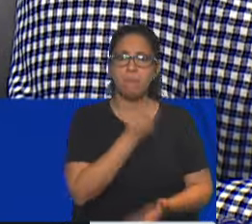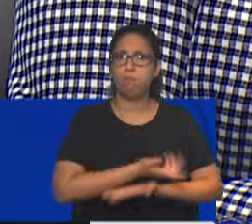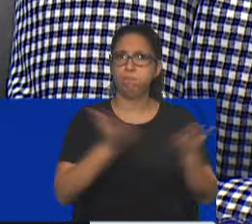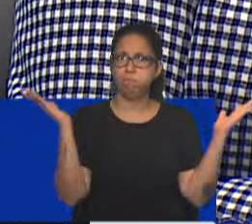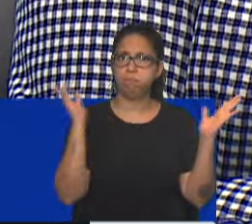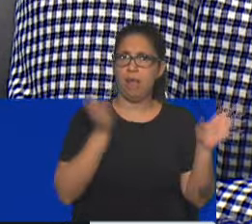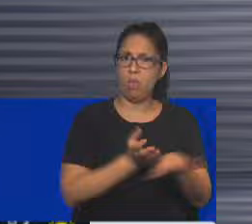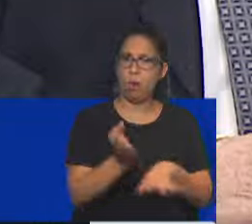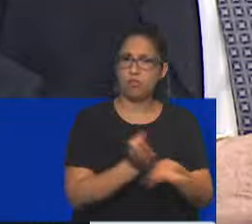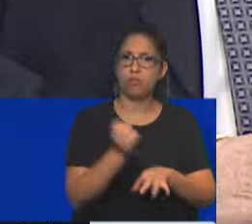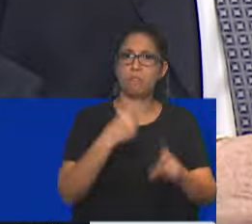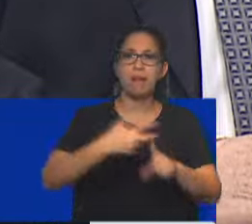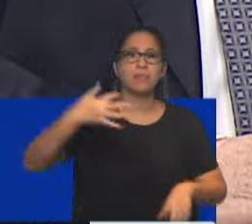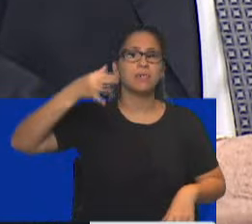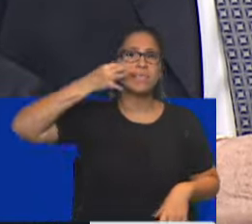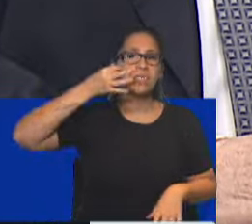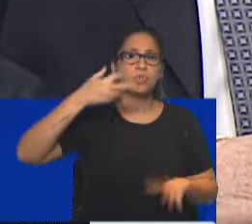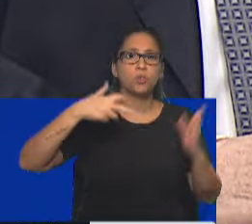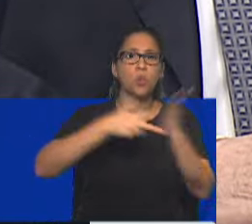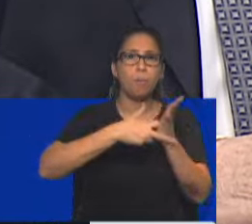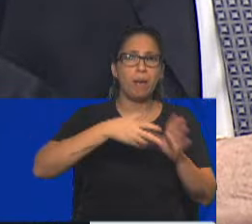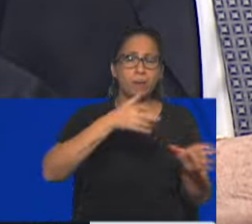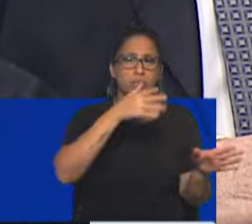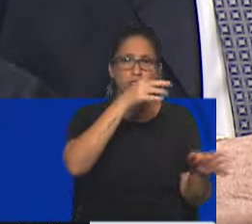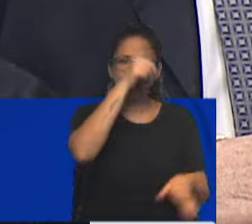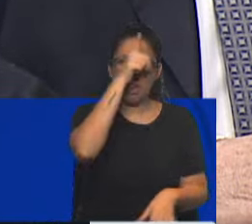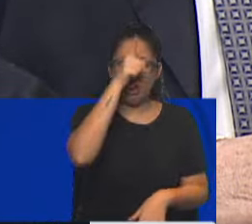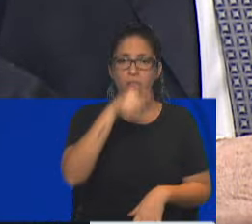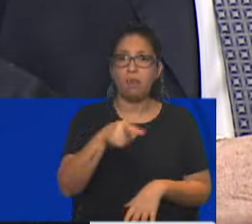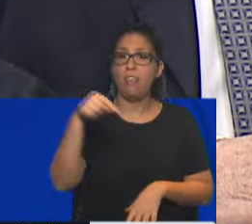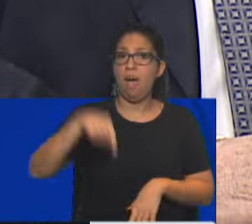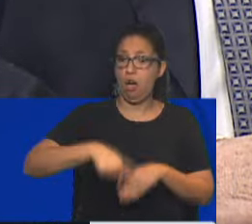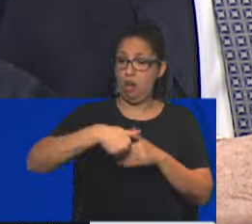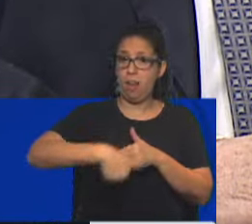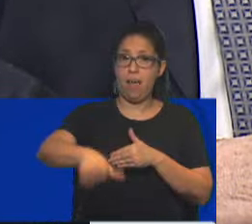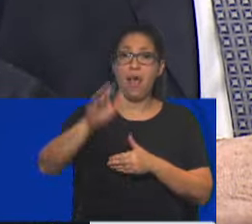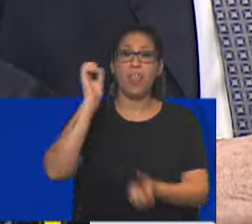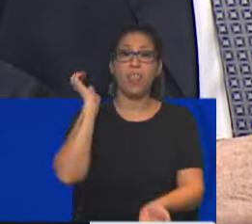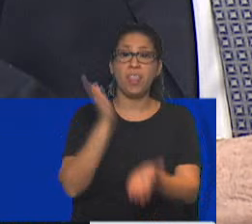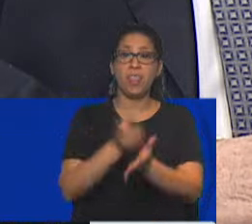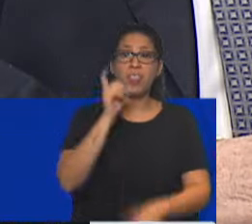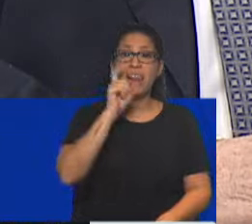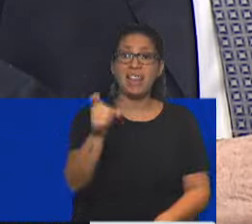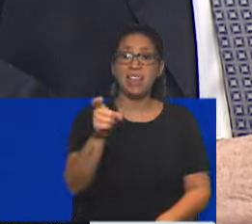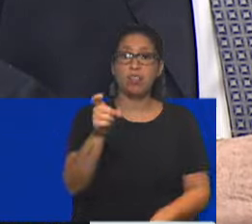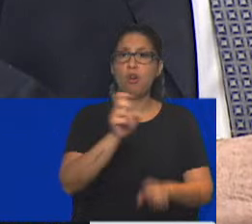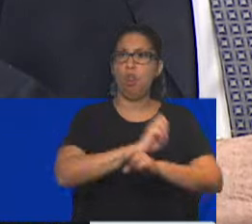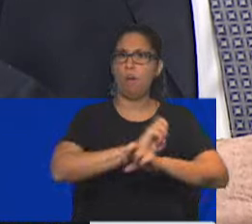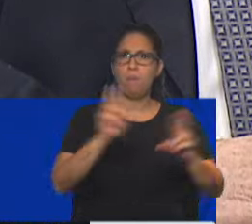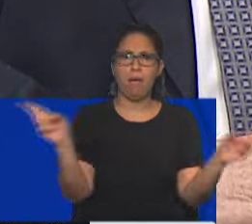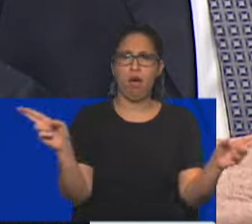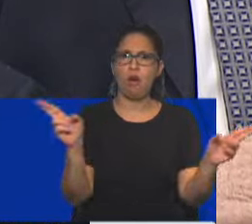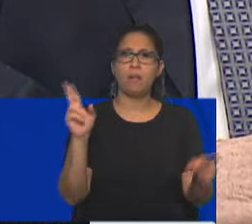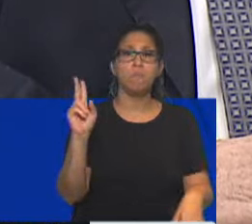y supervisión. A partir de ahora, el delito y lo peor, que siempre es